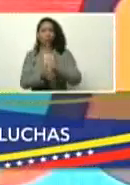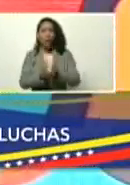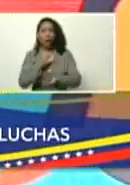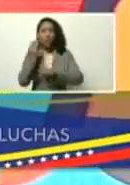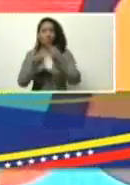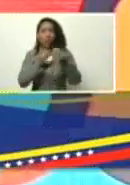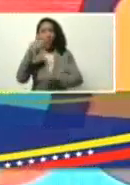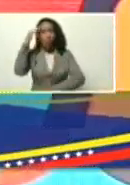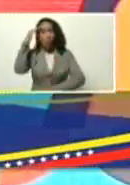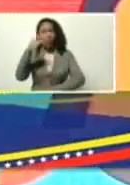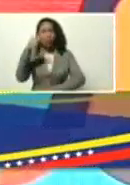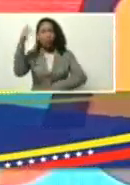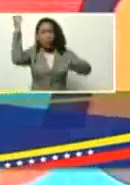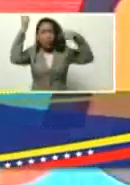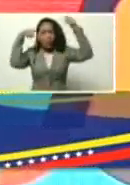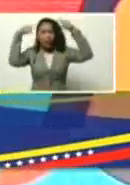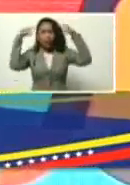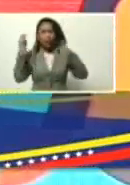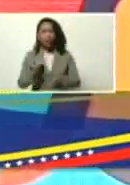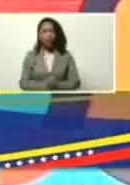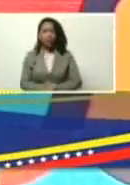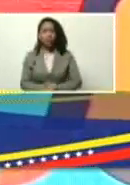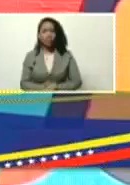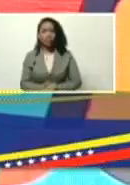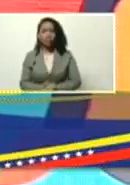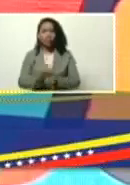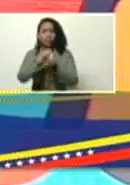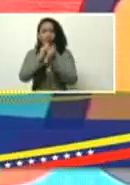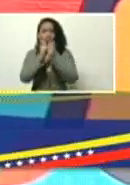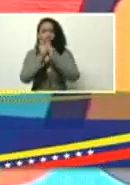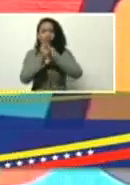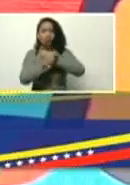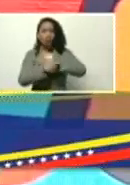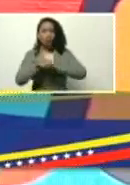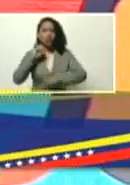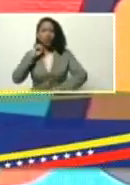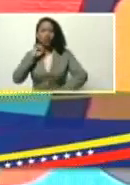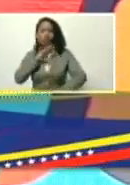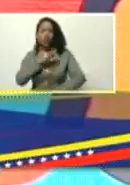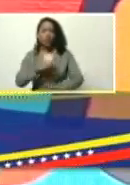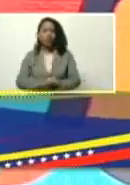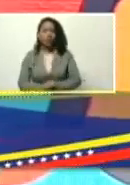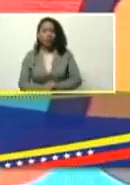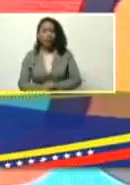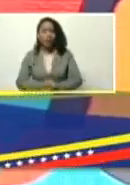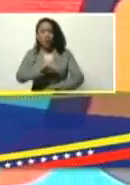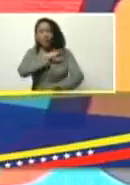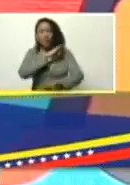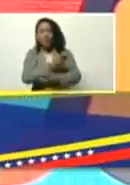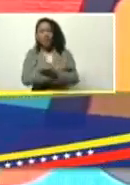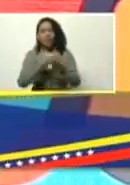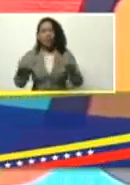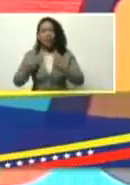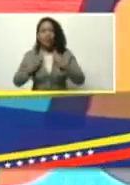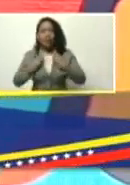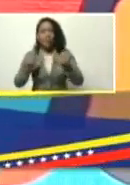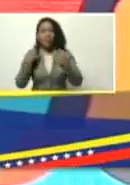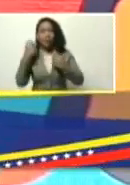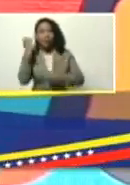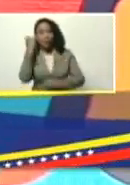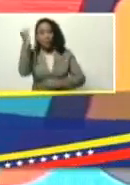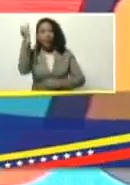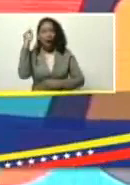cómo el comandante Chávez convirtió la historia en fuerza viva para la creación